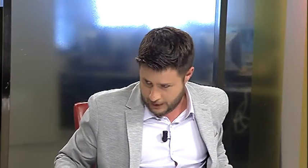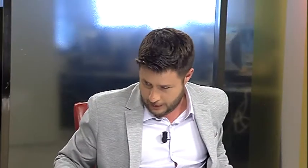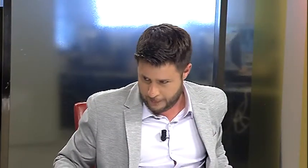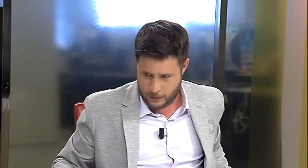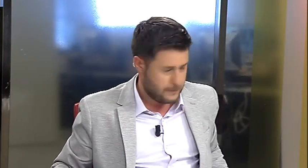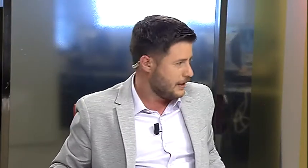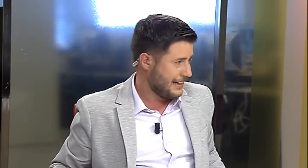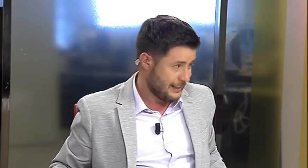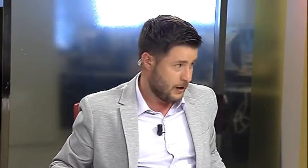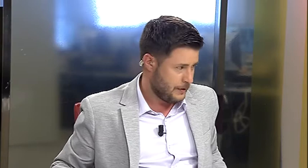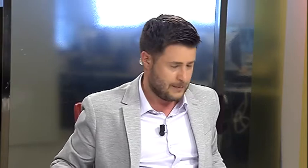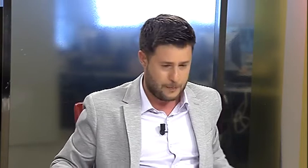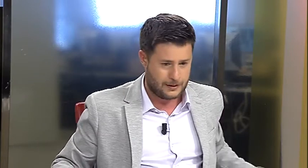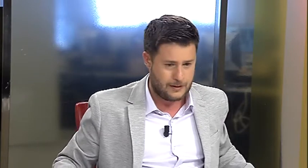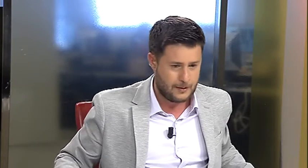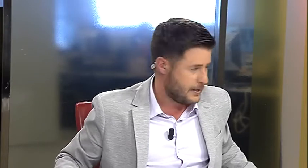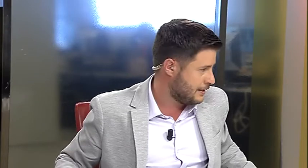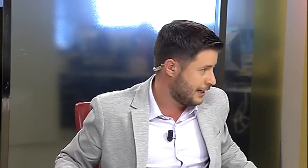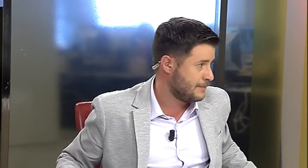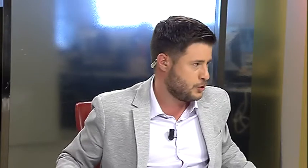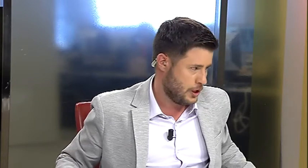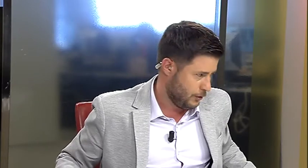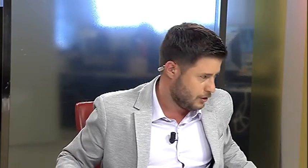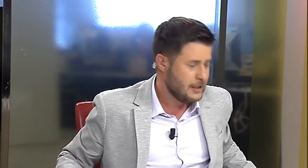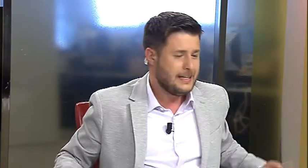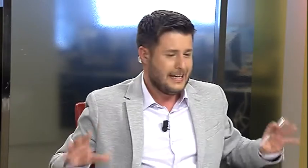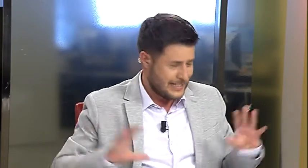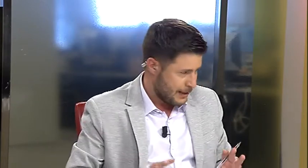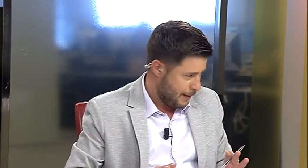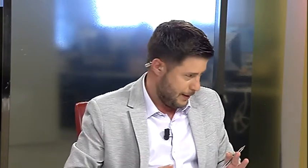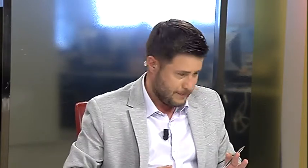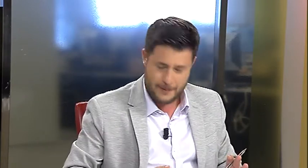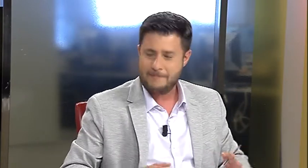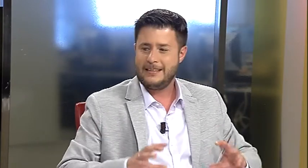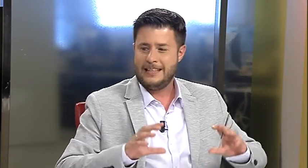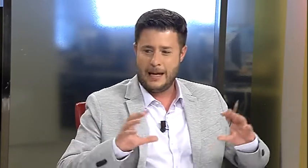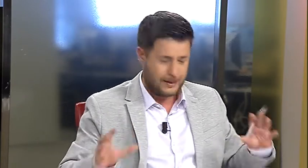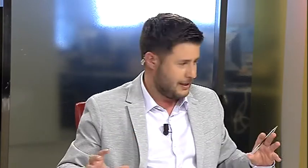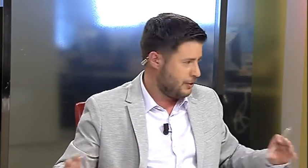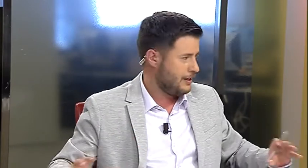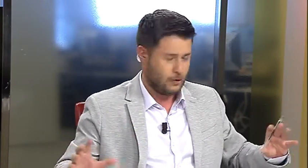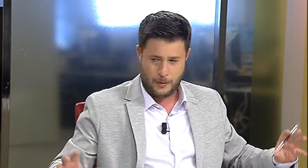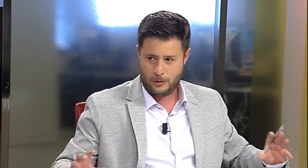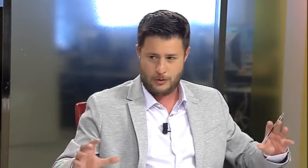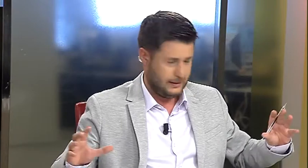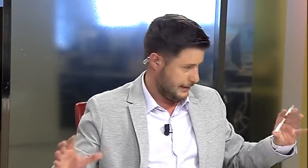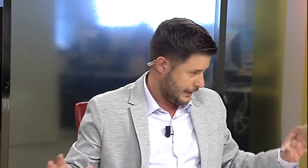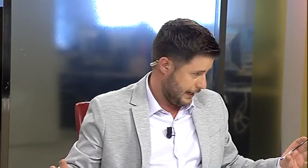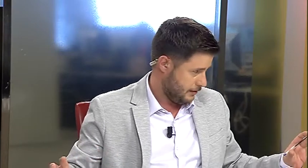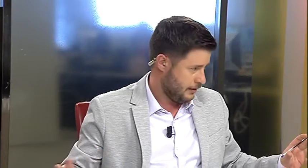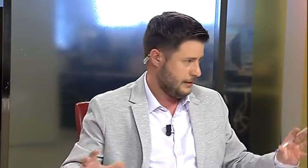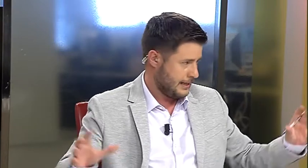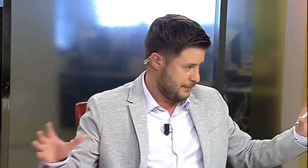cataluña el referéndum que ya tiene fecha por parte del president camps puigdemont ese es el mapa y a partir de ahora os pregunto